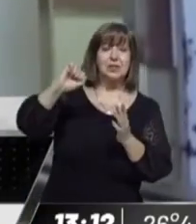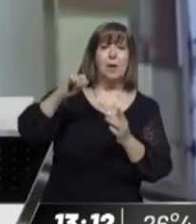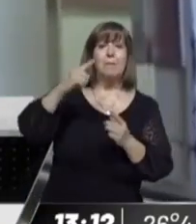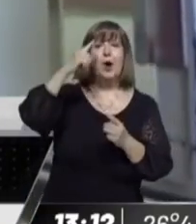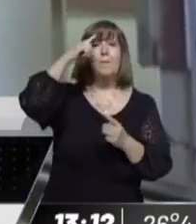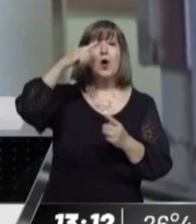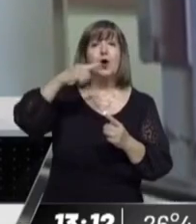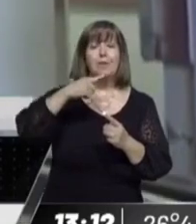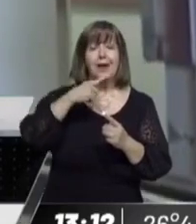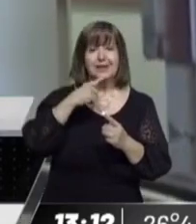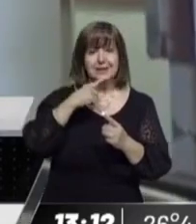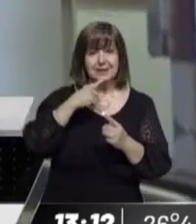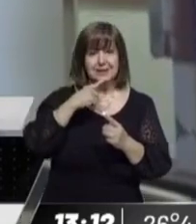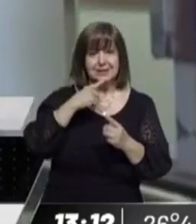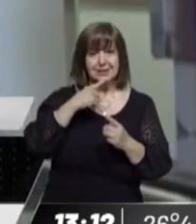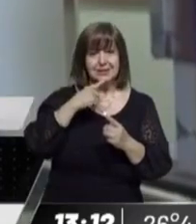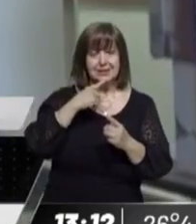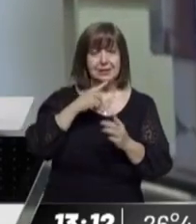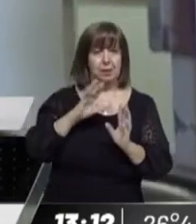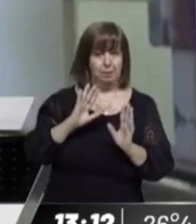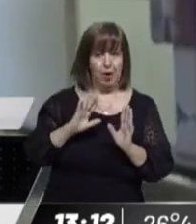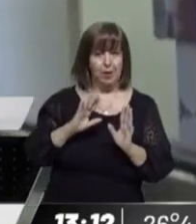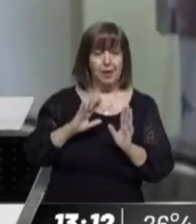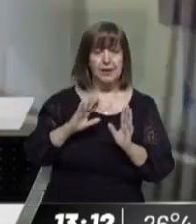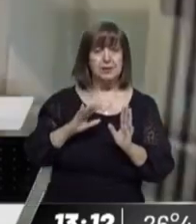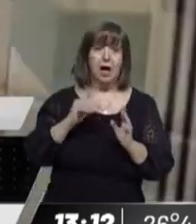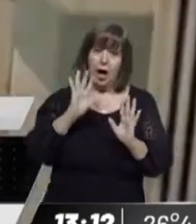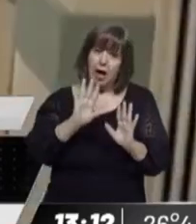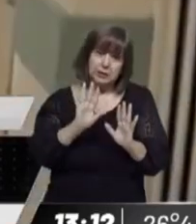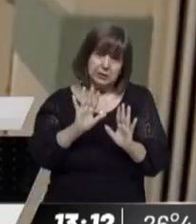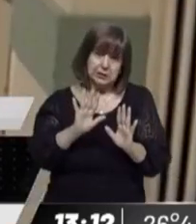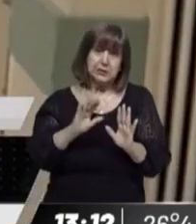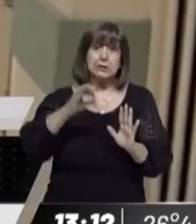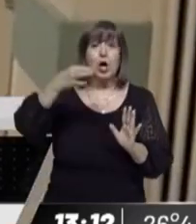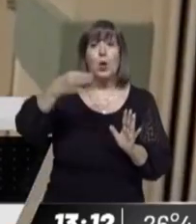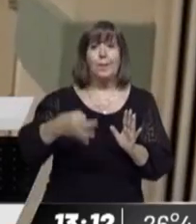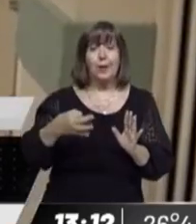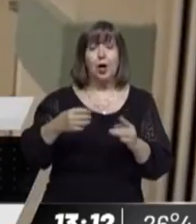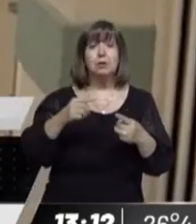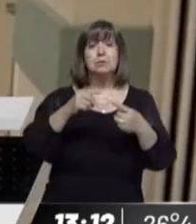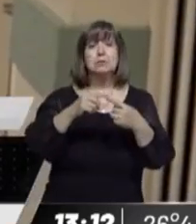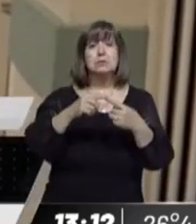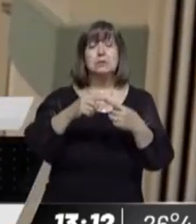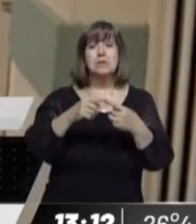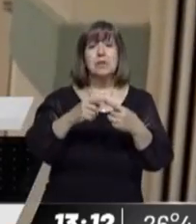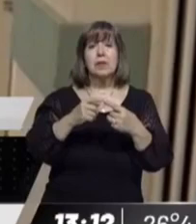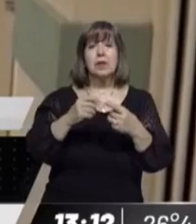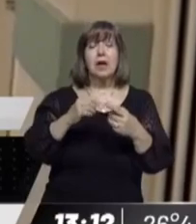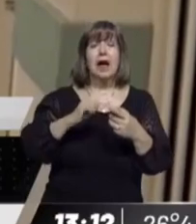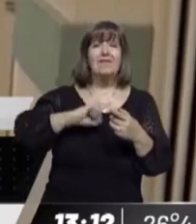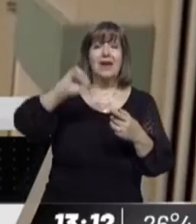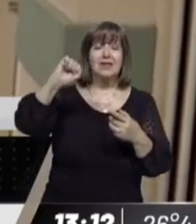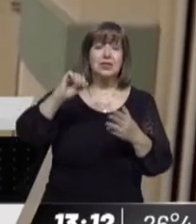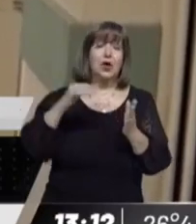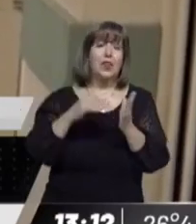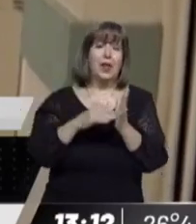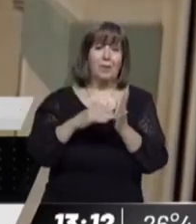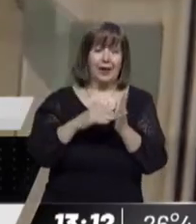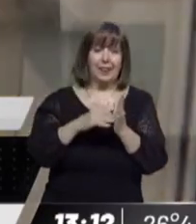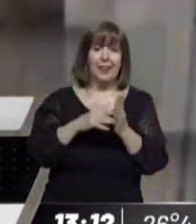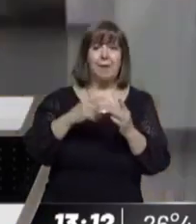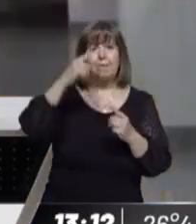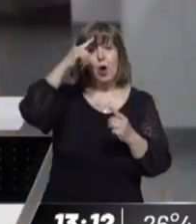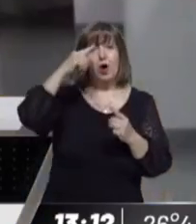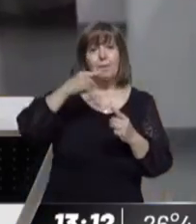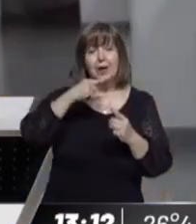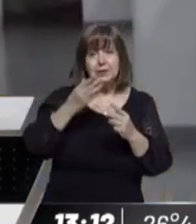mensualmente de manera que esto es lo que ha ido sucediendo vamos Ajustando el valor de la consulta en forma mensual